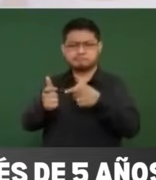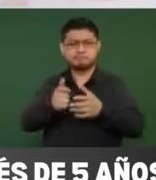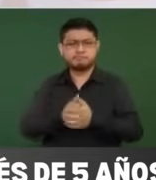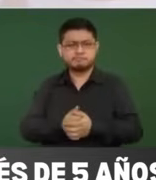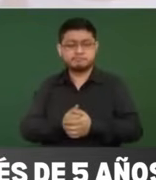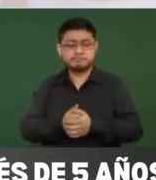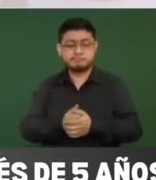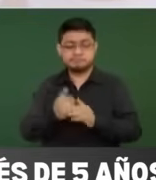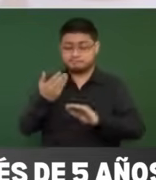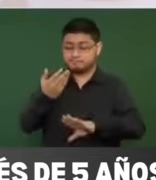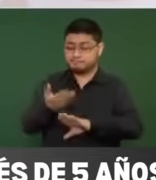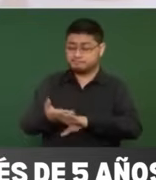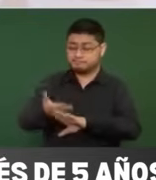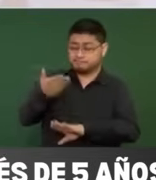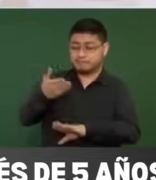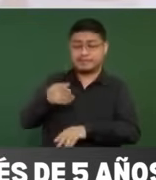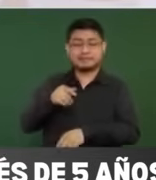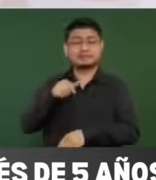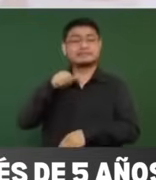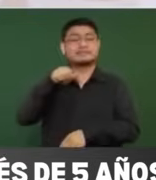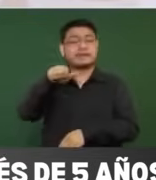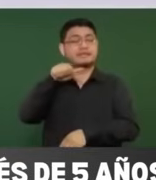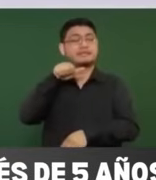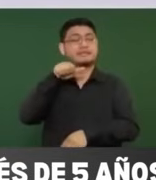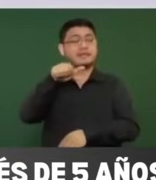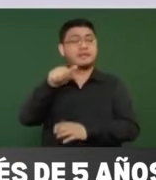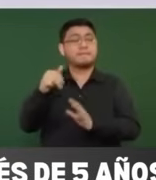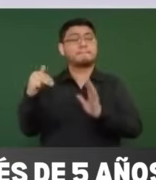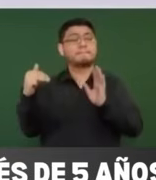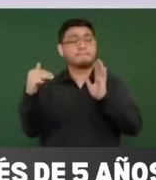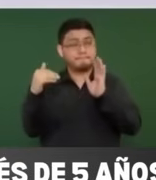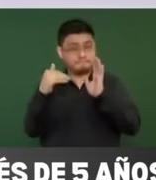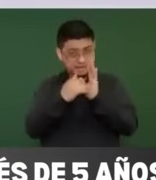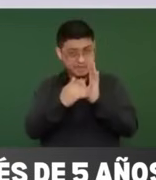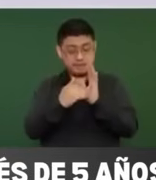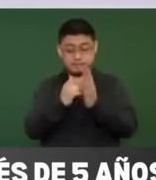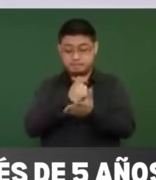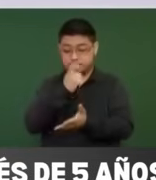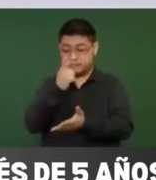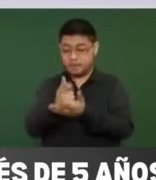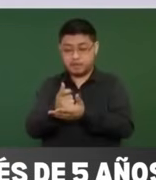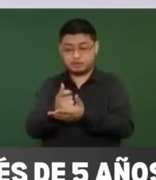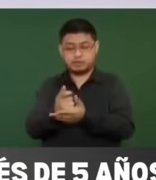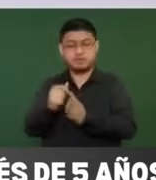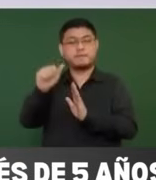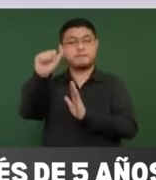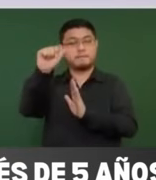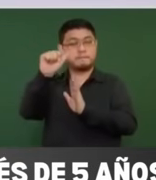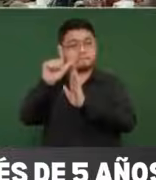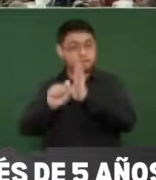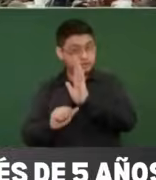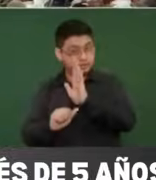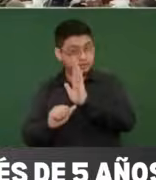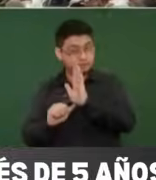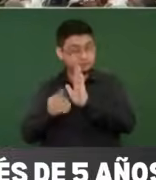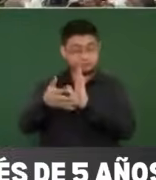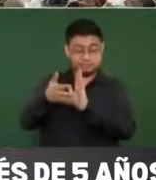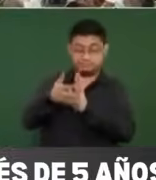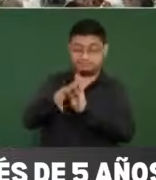es de más de 16 mil pesos mensuales, el promedio.